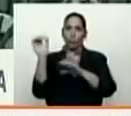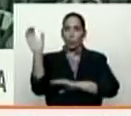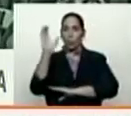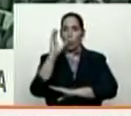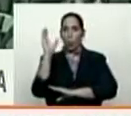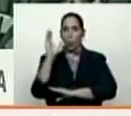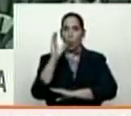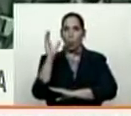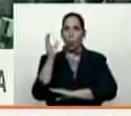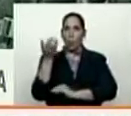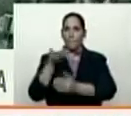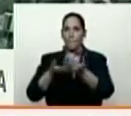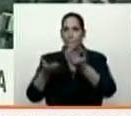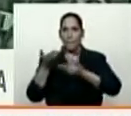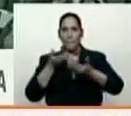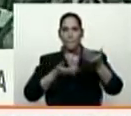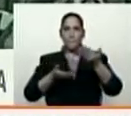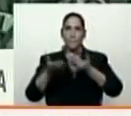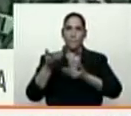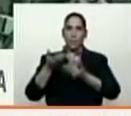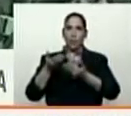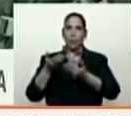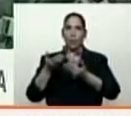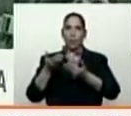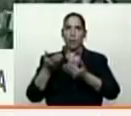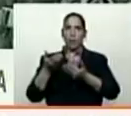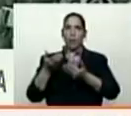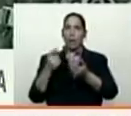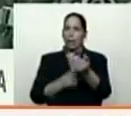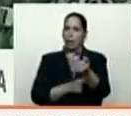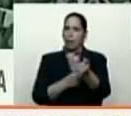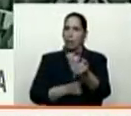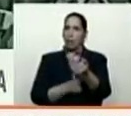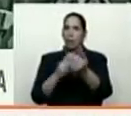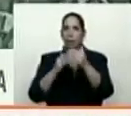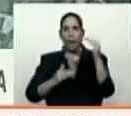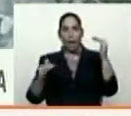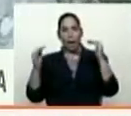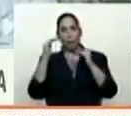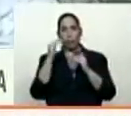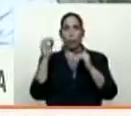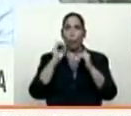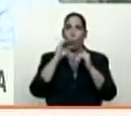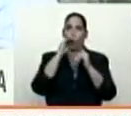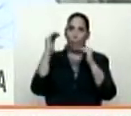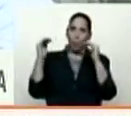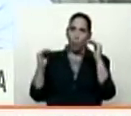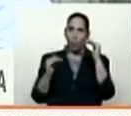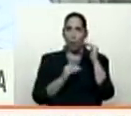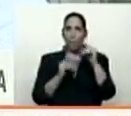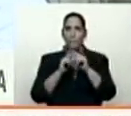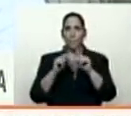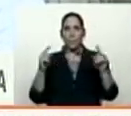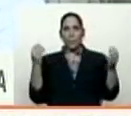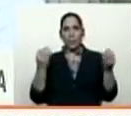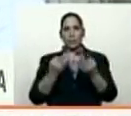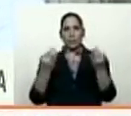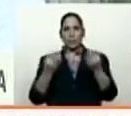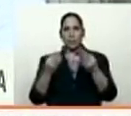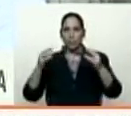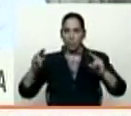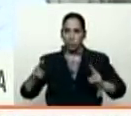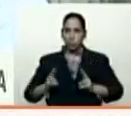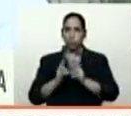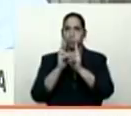una relación de vecindad con sus altos y sus bajos, pero siempre se han